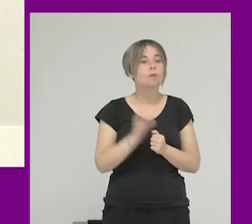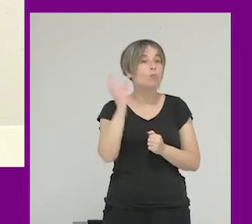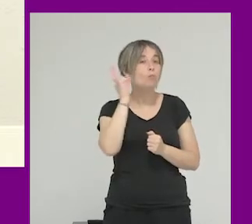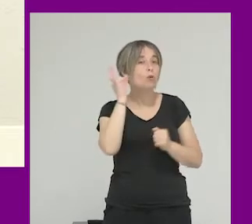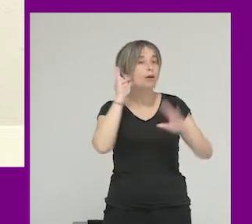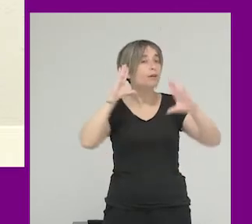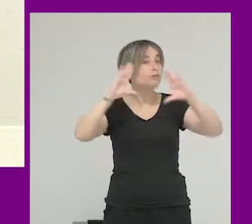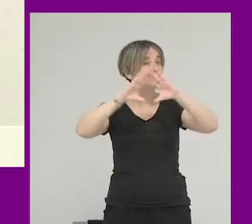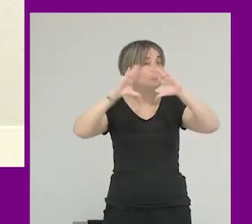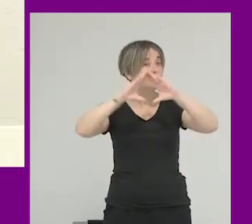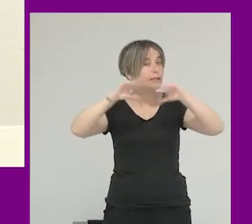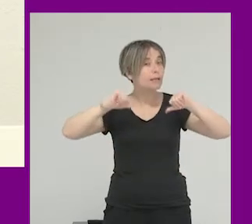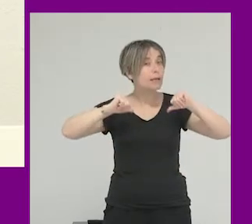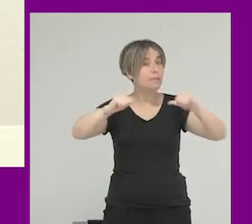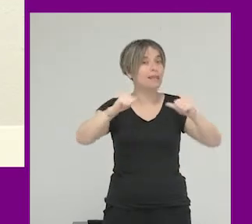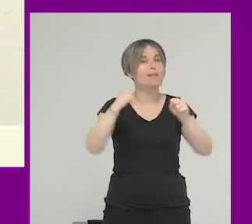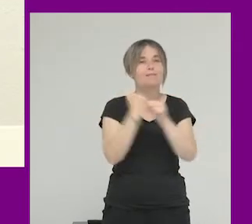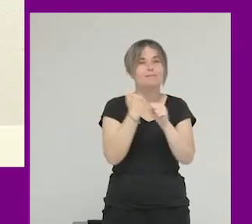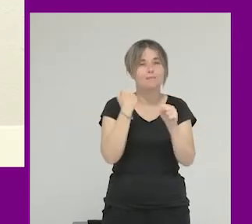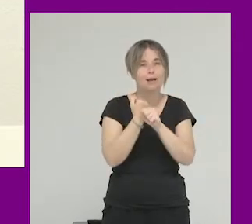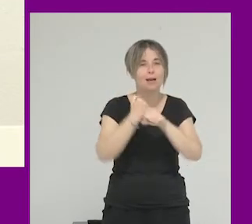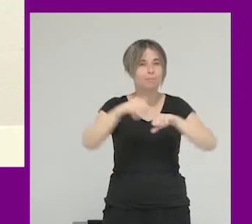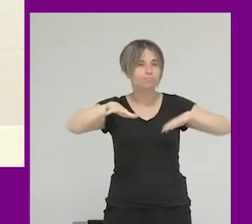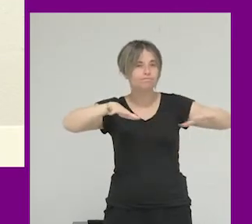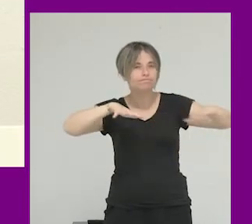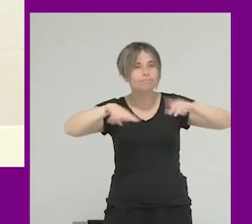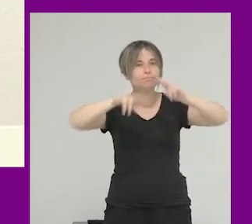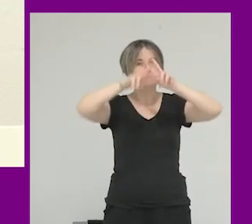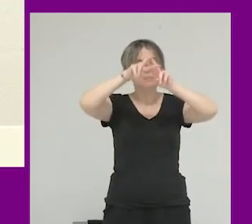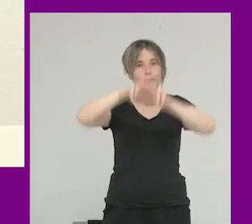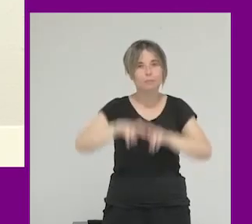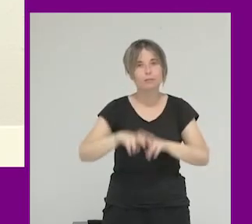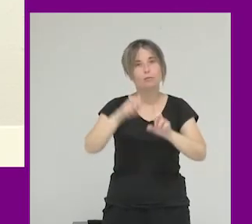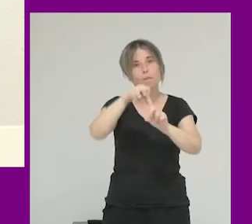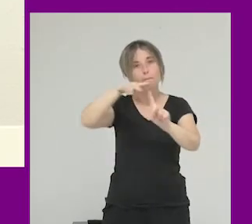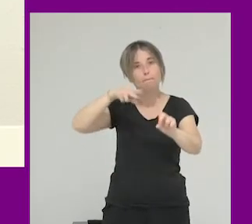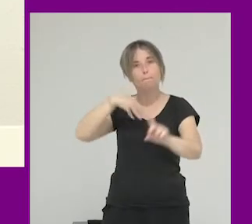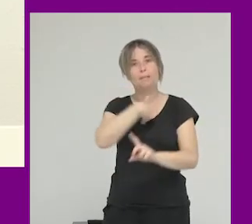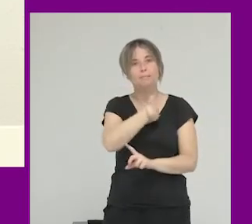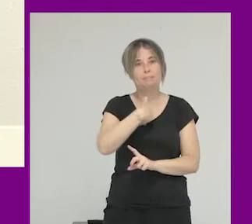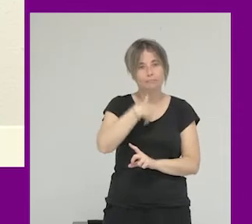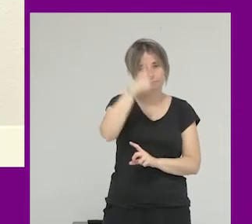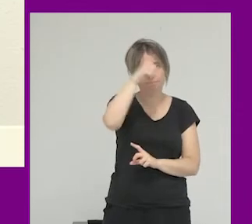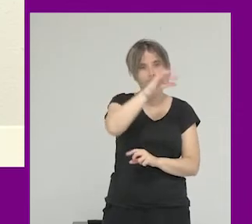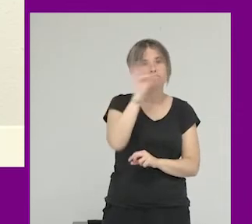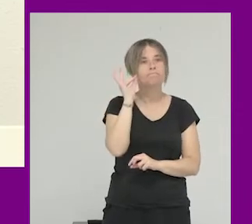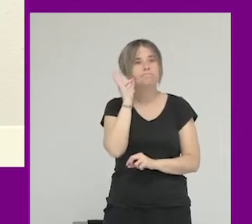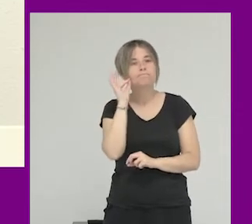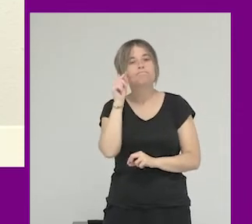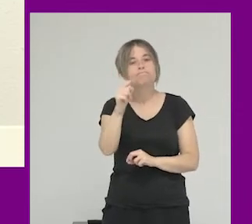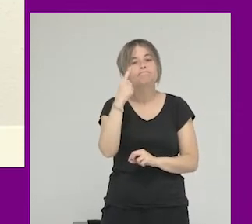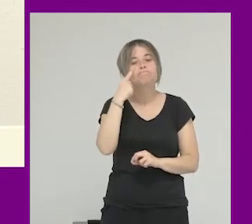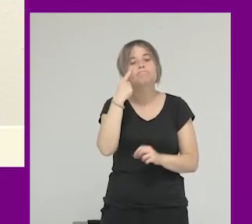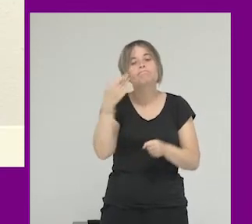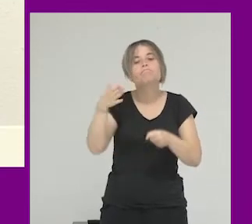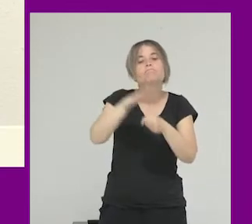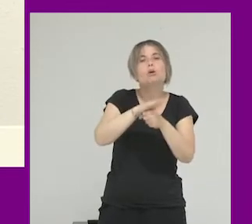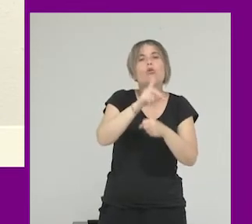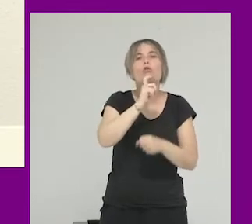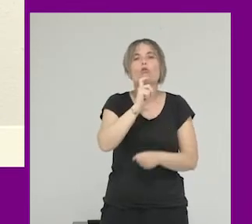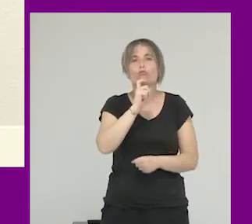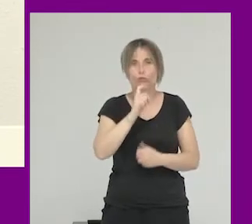empezaron a trabajar el tema de la investigación desde la perspectiva de género? ¿Cómo se planteaban abordar esta